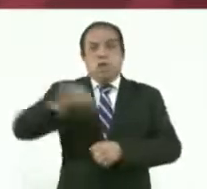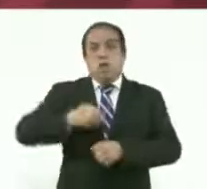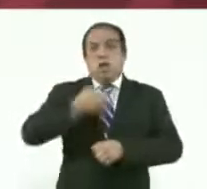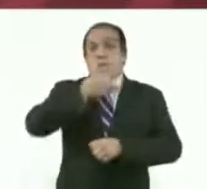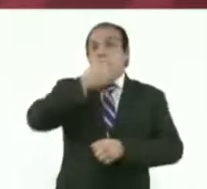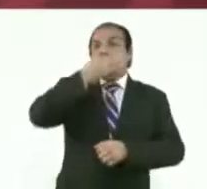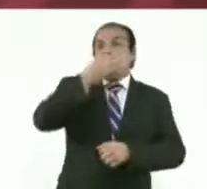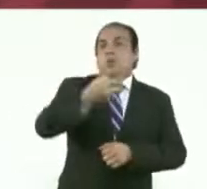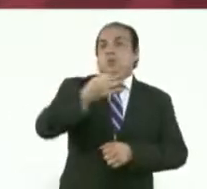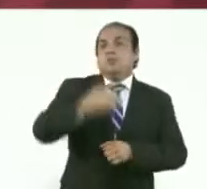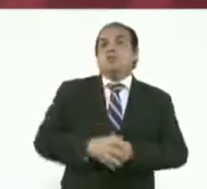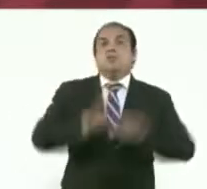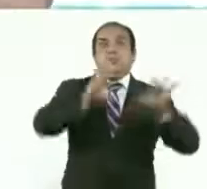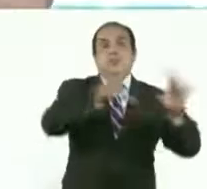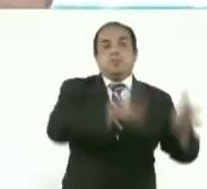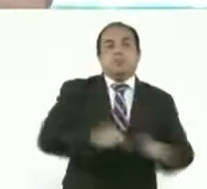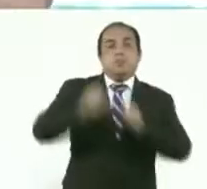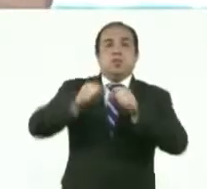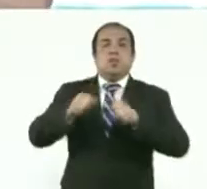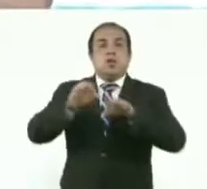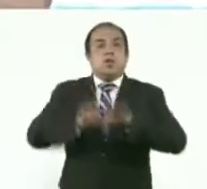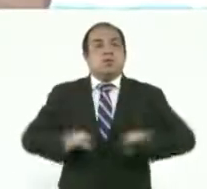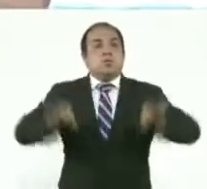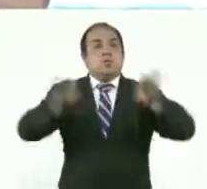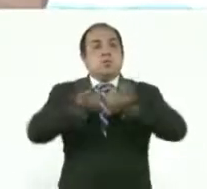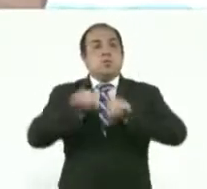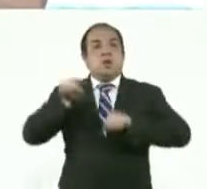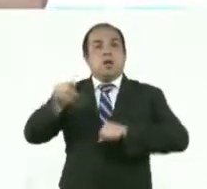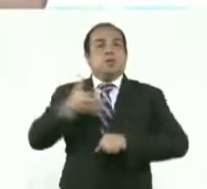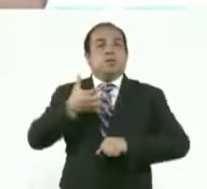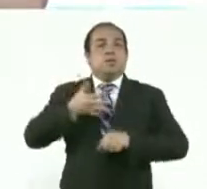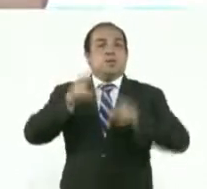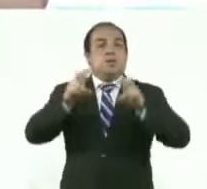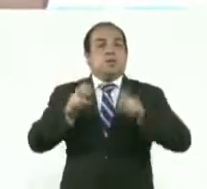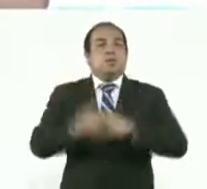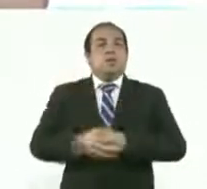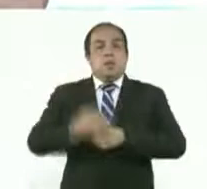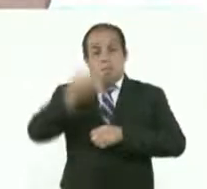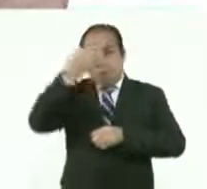una detención importante que hubo ahí relacionada con